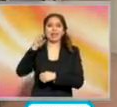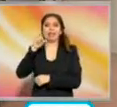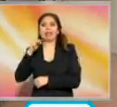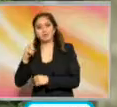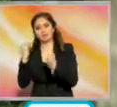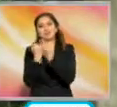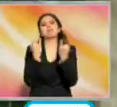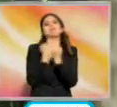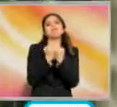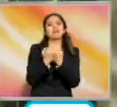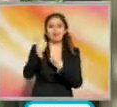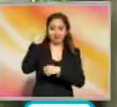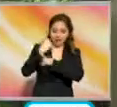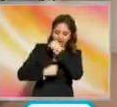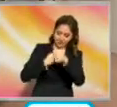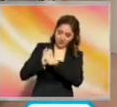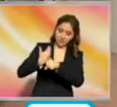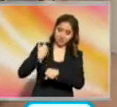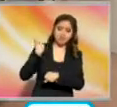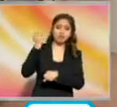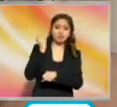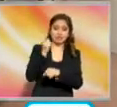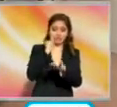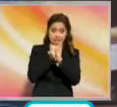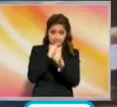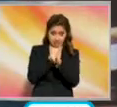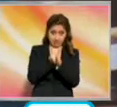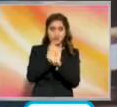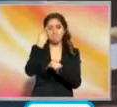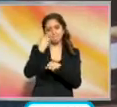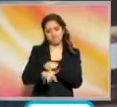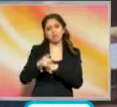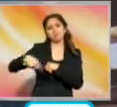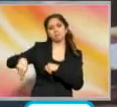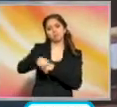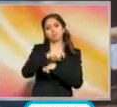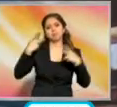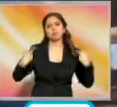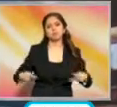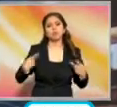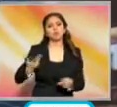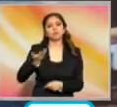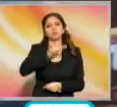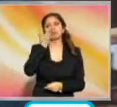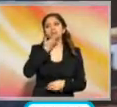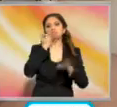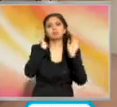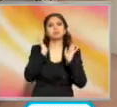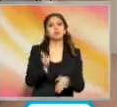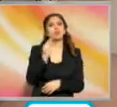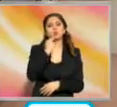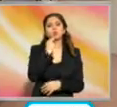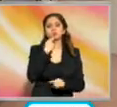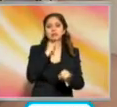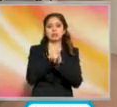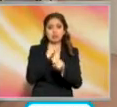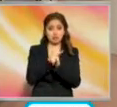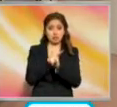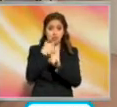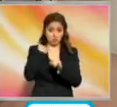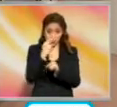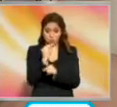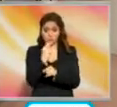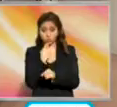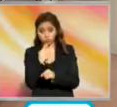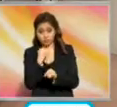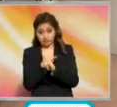A través de la red, porque de verdad, pues, este ya es un instrumento con el que tenemos que vivir. Sí, no, si no estamos desfasados Así totalmente. es,